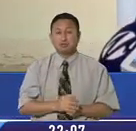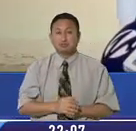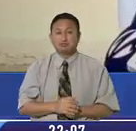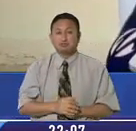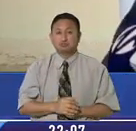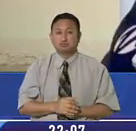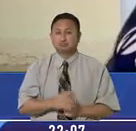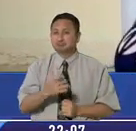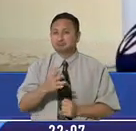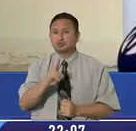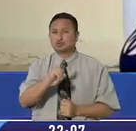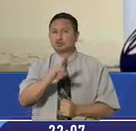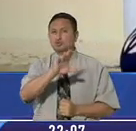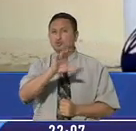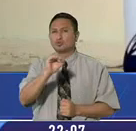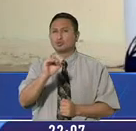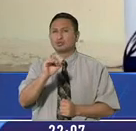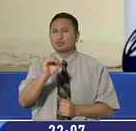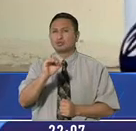de